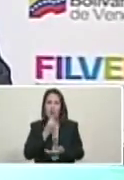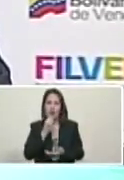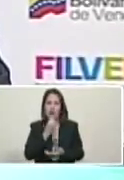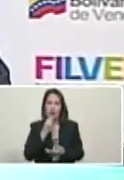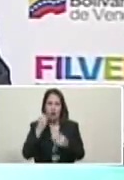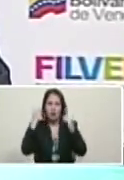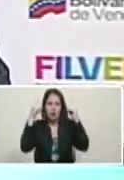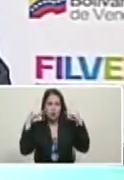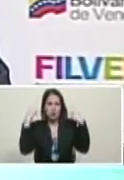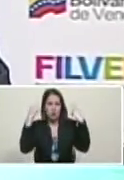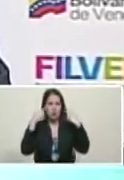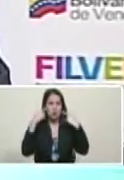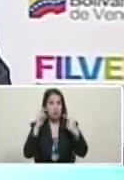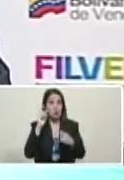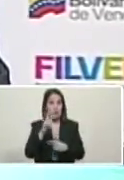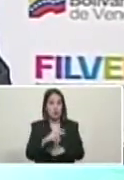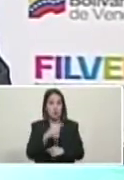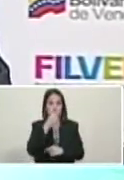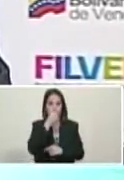¿Ah? ¿Celarense?